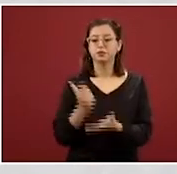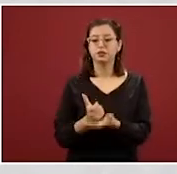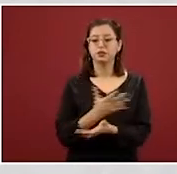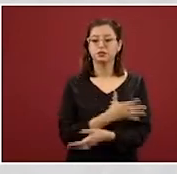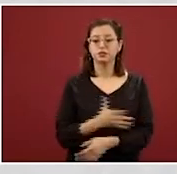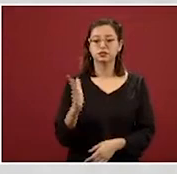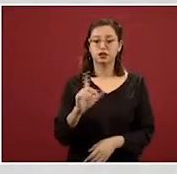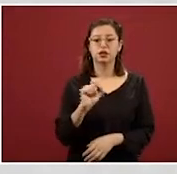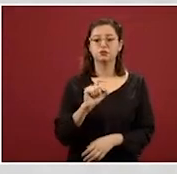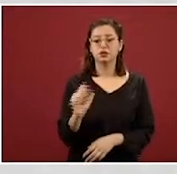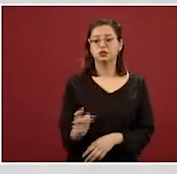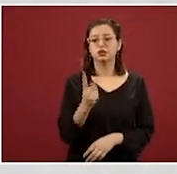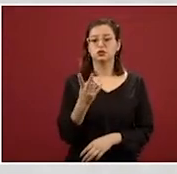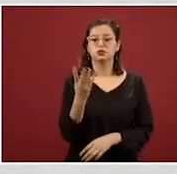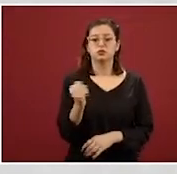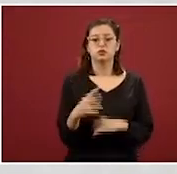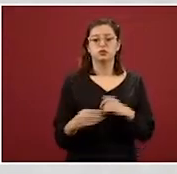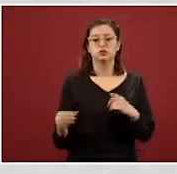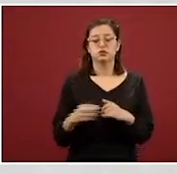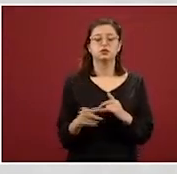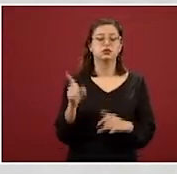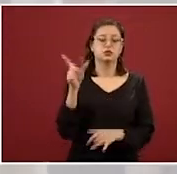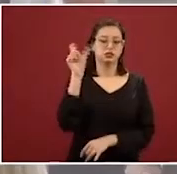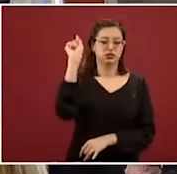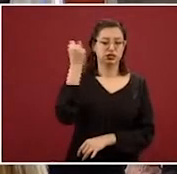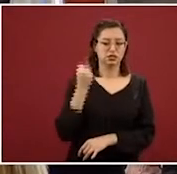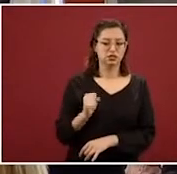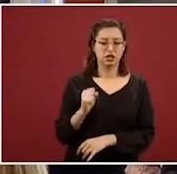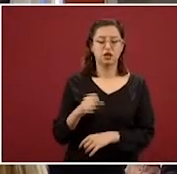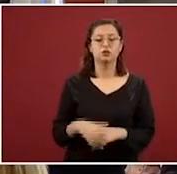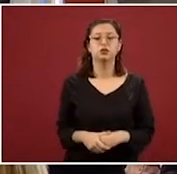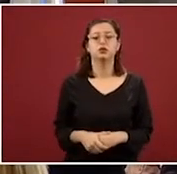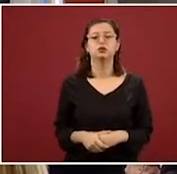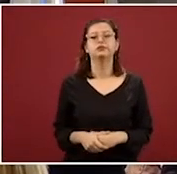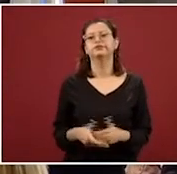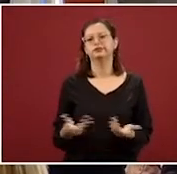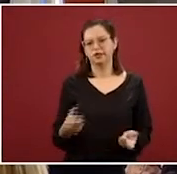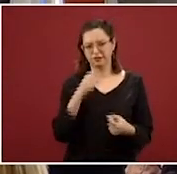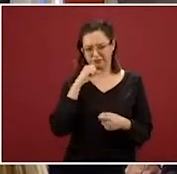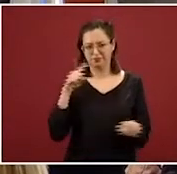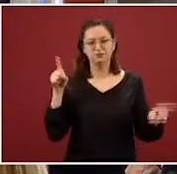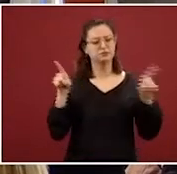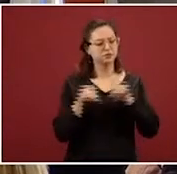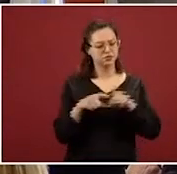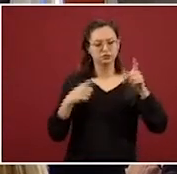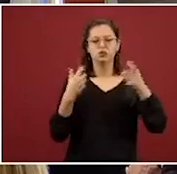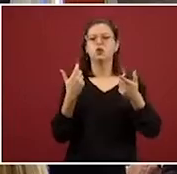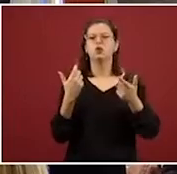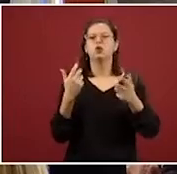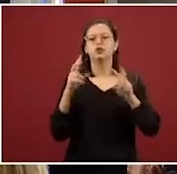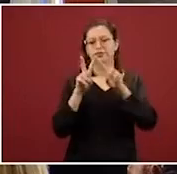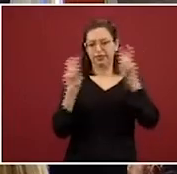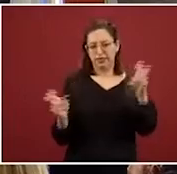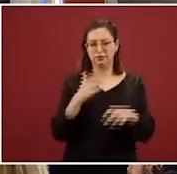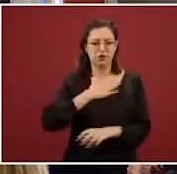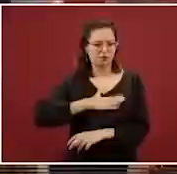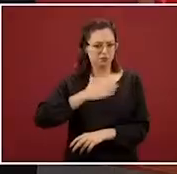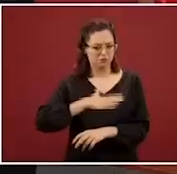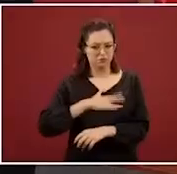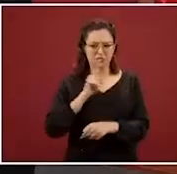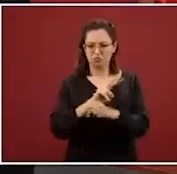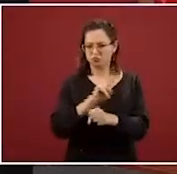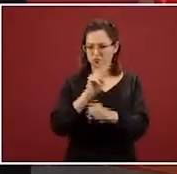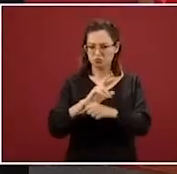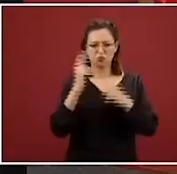caro, 22.9 centavos en Sinaloa, y seguimos monitoreando los servicios